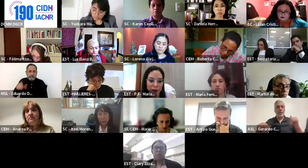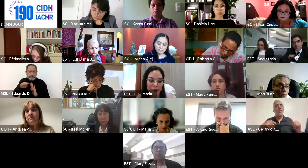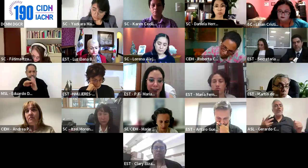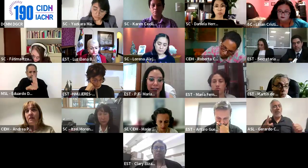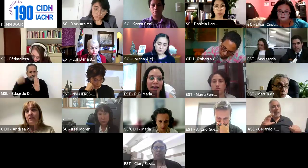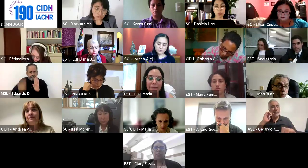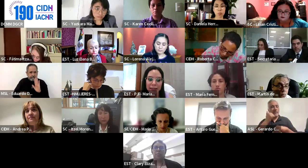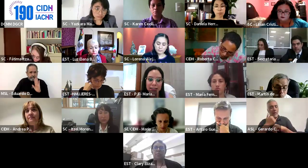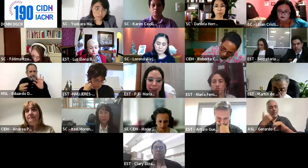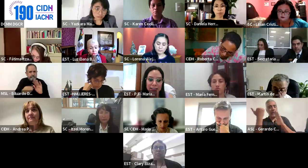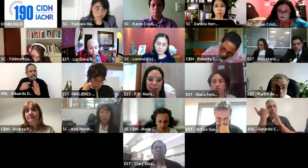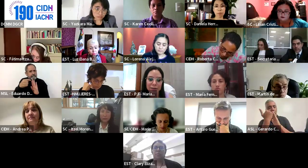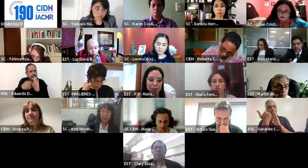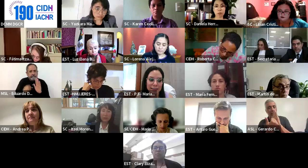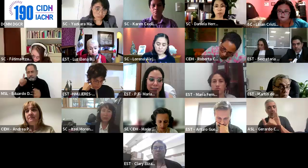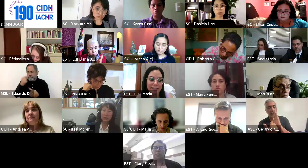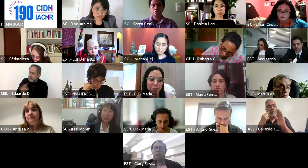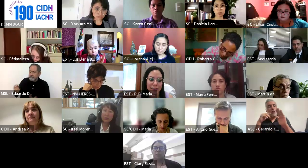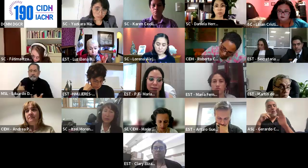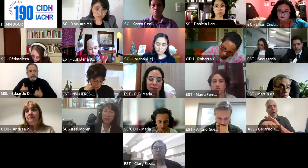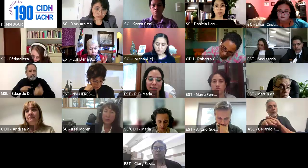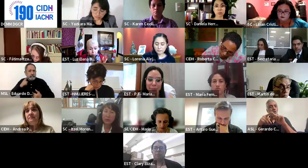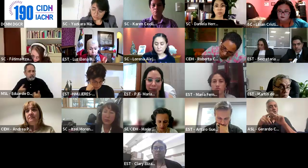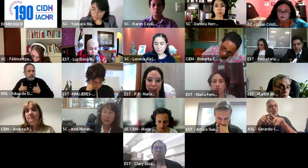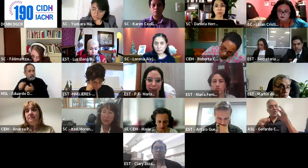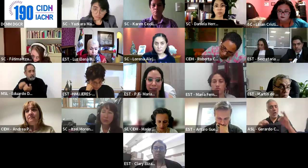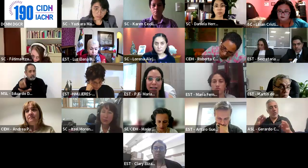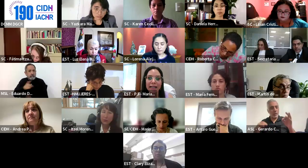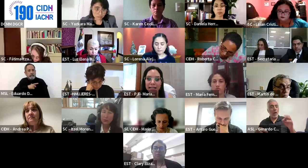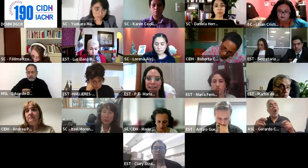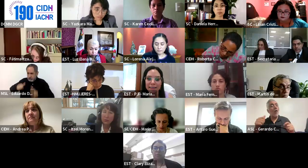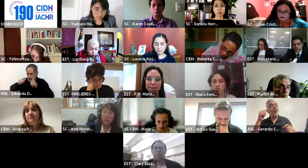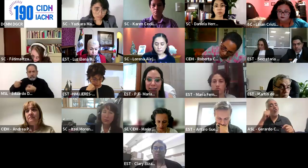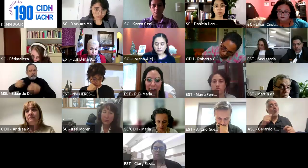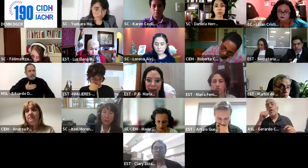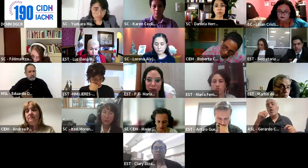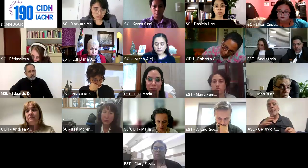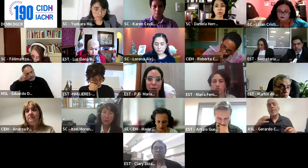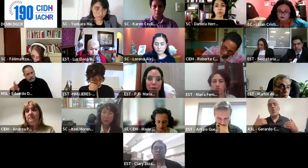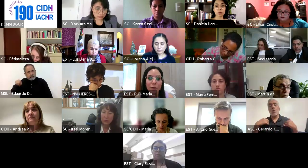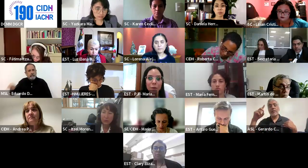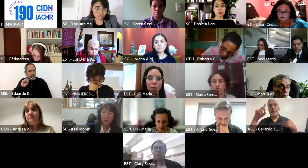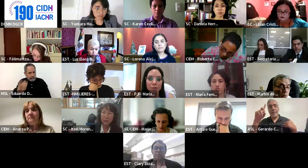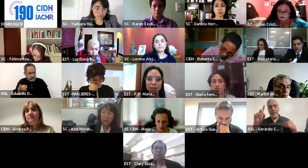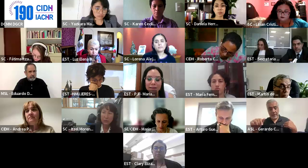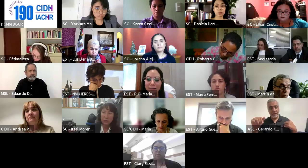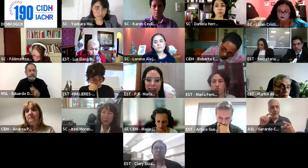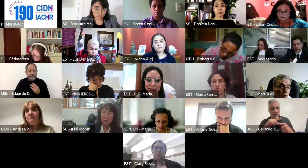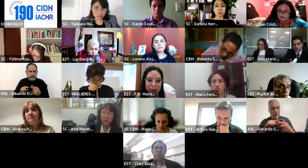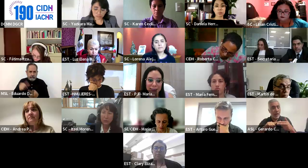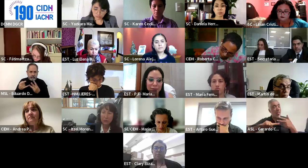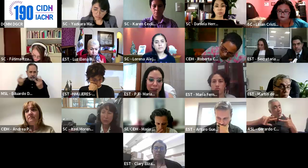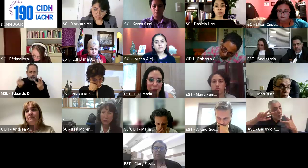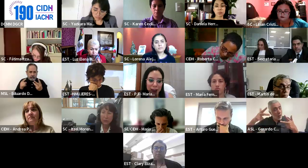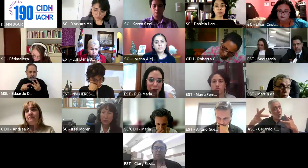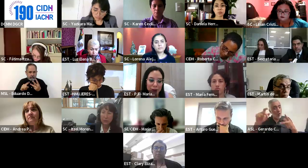a la justicia de niñas, adolescentes y mujeres con discapacidad. En el tercer caso, que